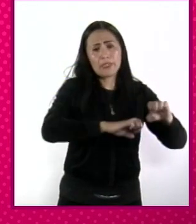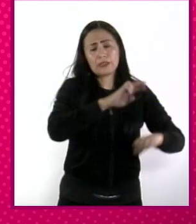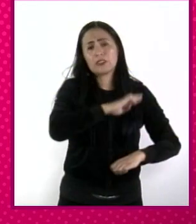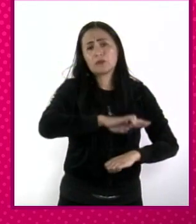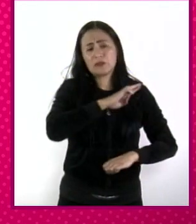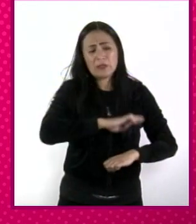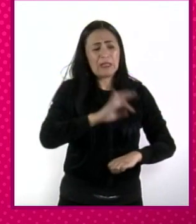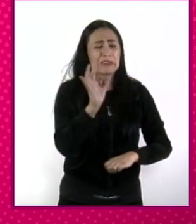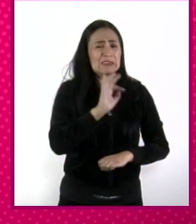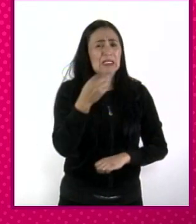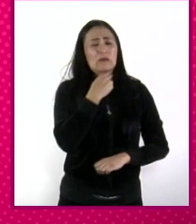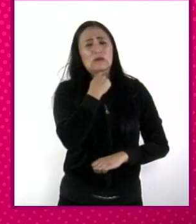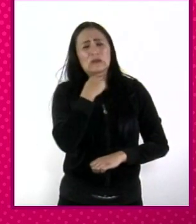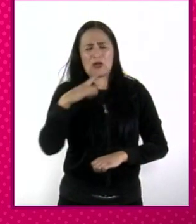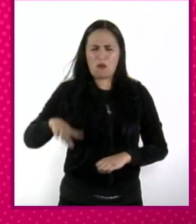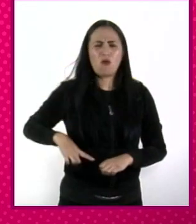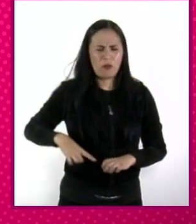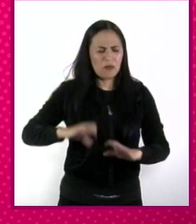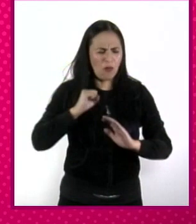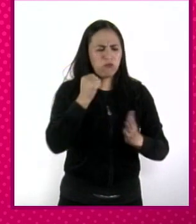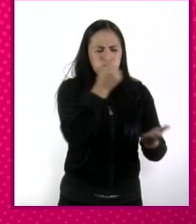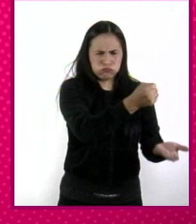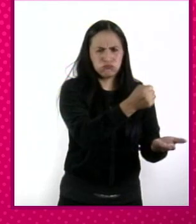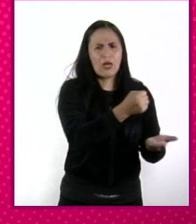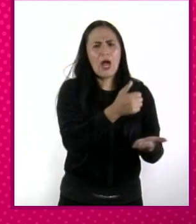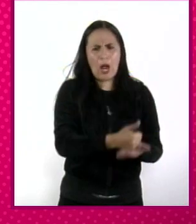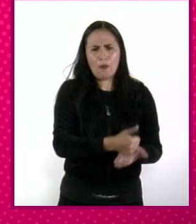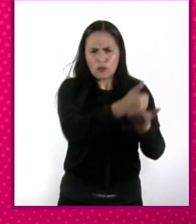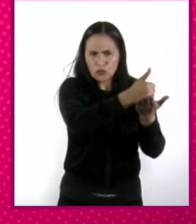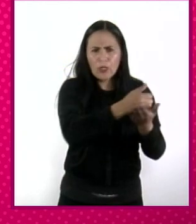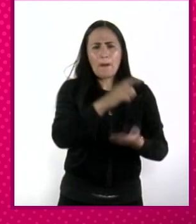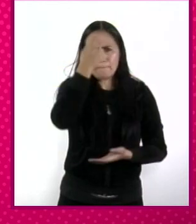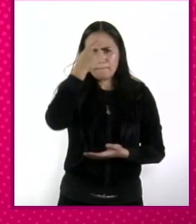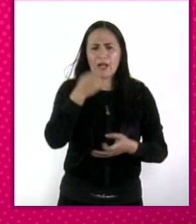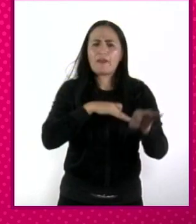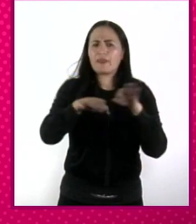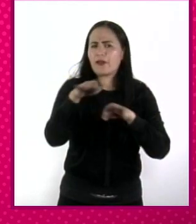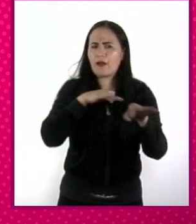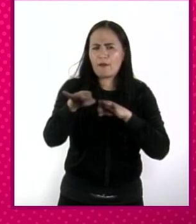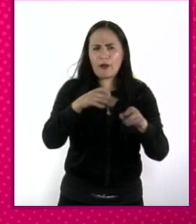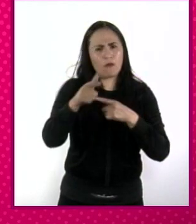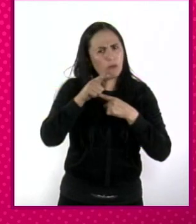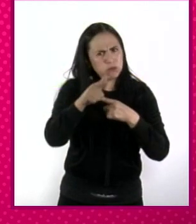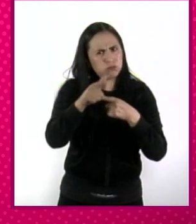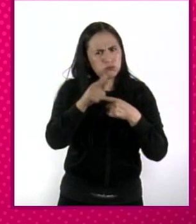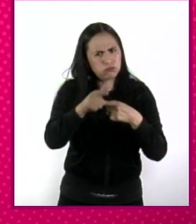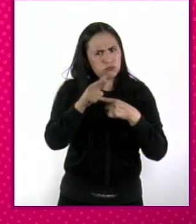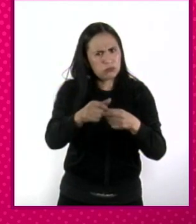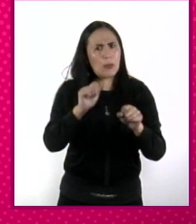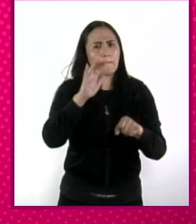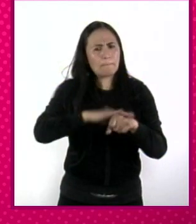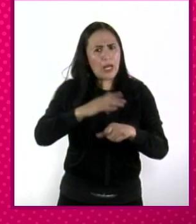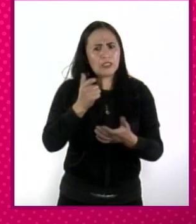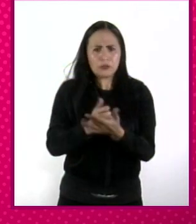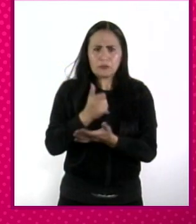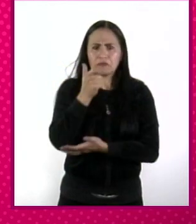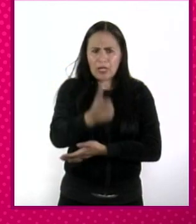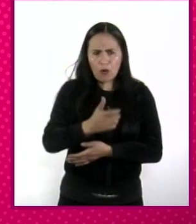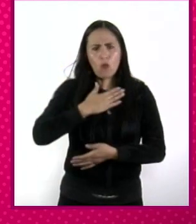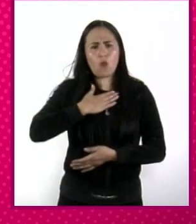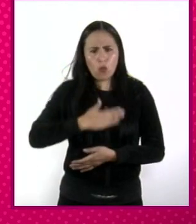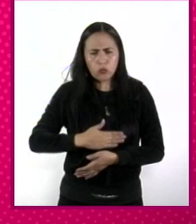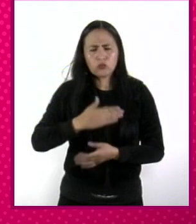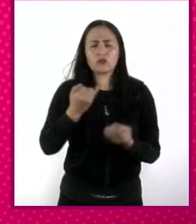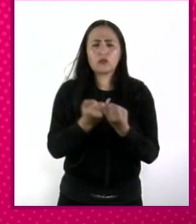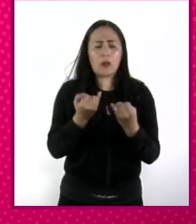estén en crisis, para de esa manera generar el empleo, sostener los trabajos, aumentar el salario y que